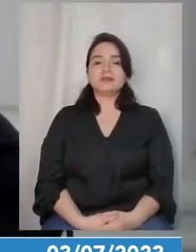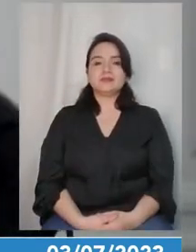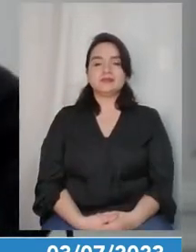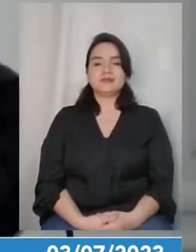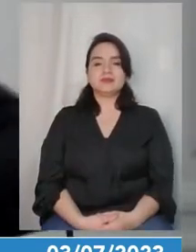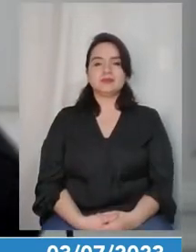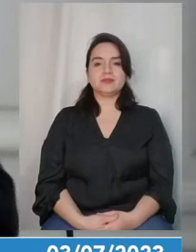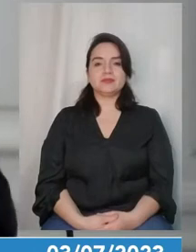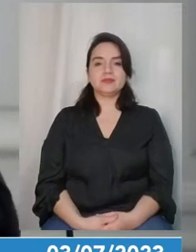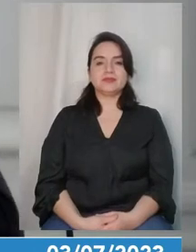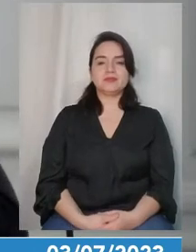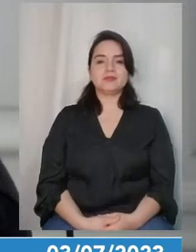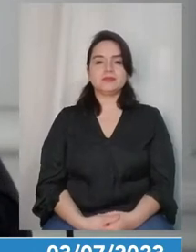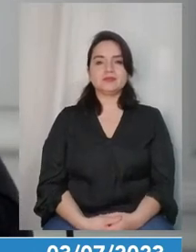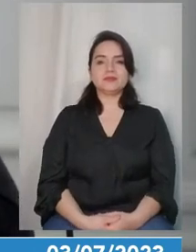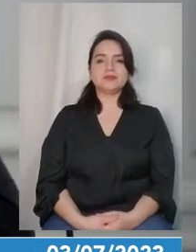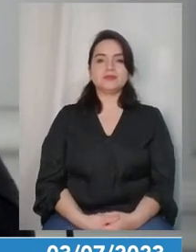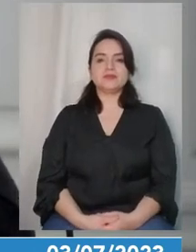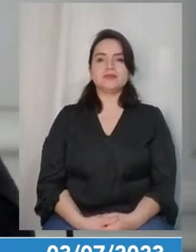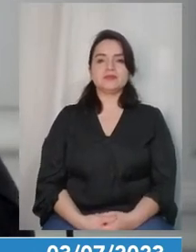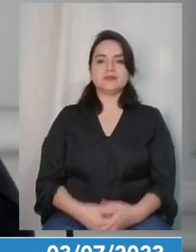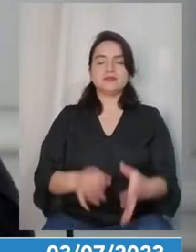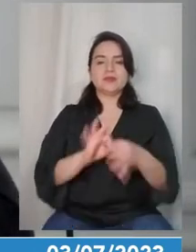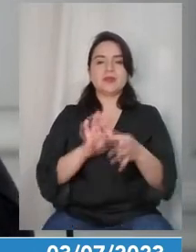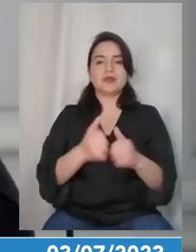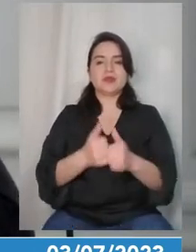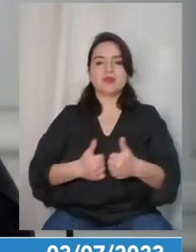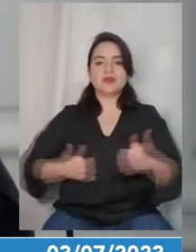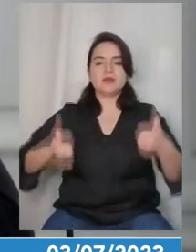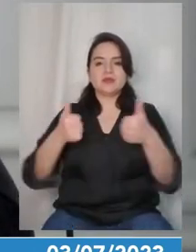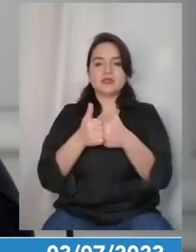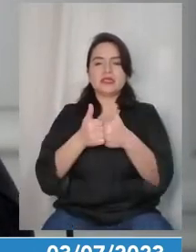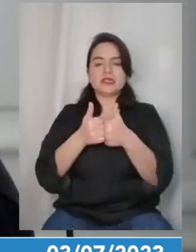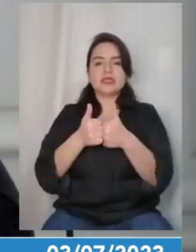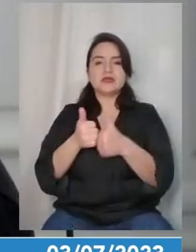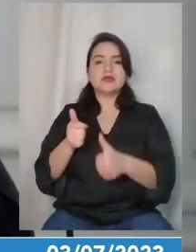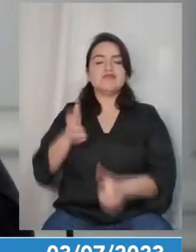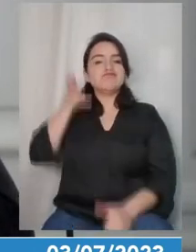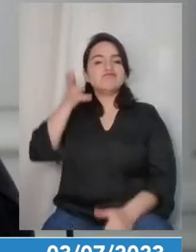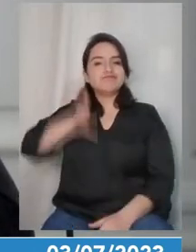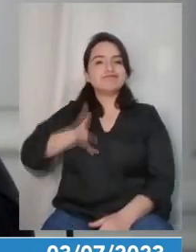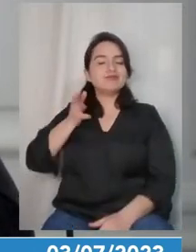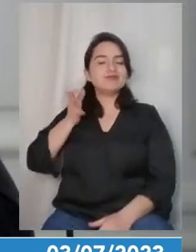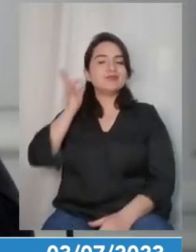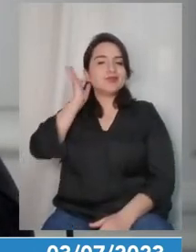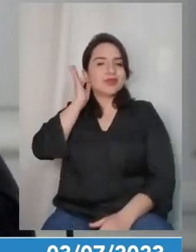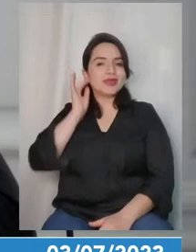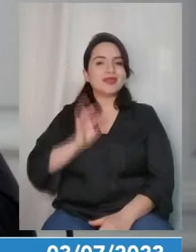Gracias, consejera McLean. Tiene la palabra la consejera Paloma Zúñiga.